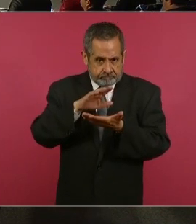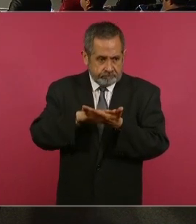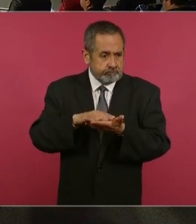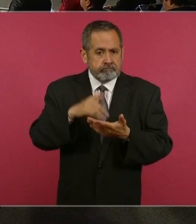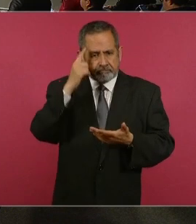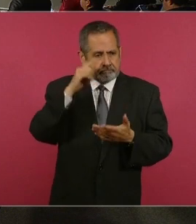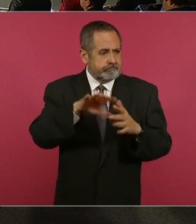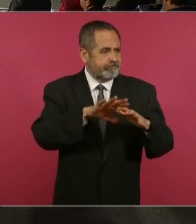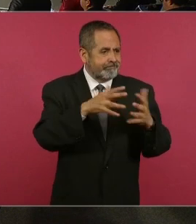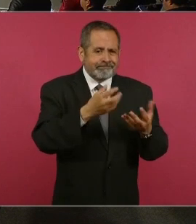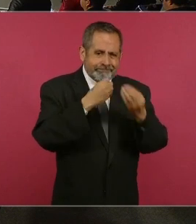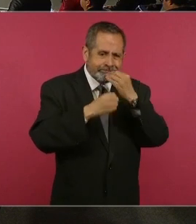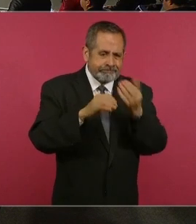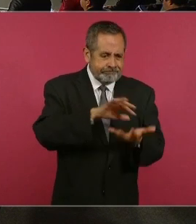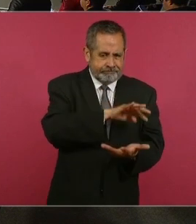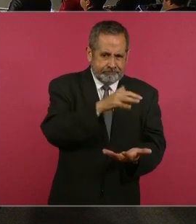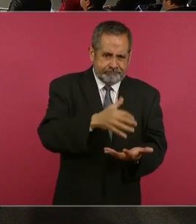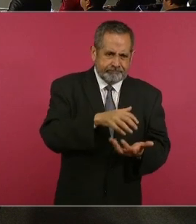despensas.